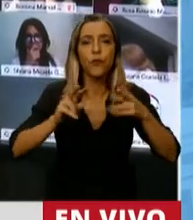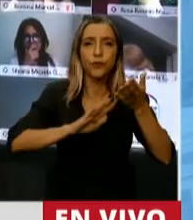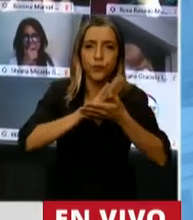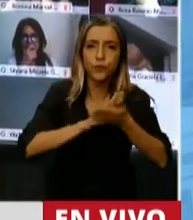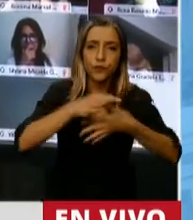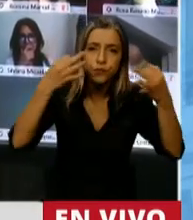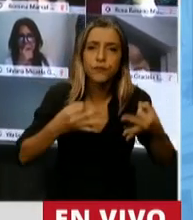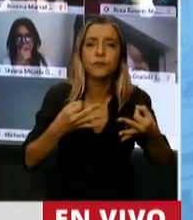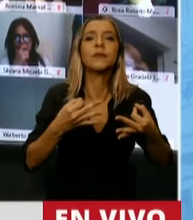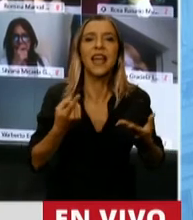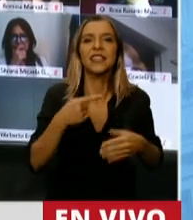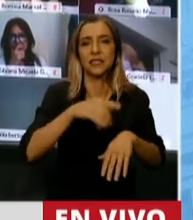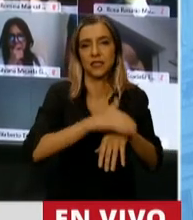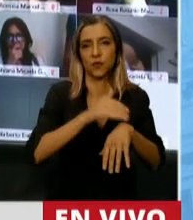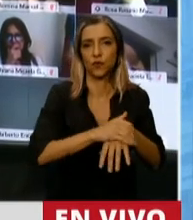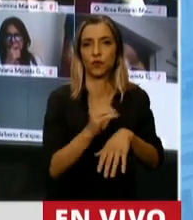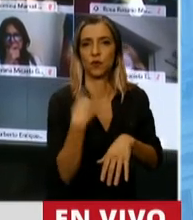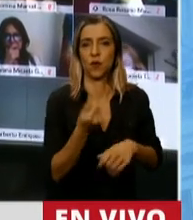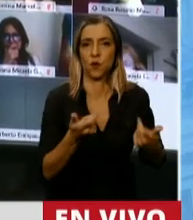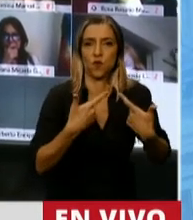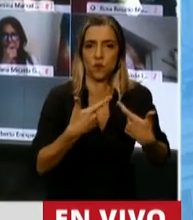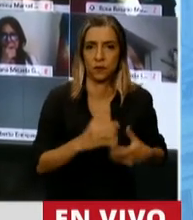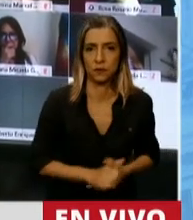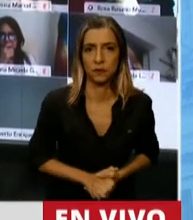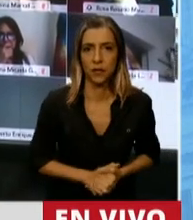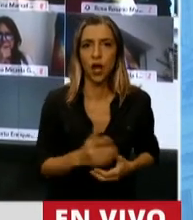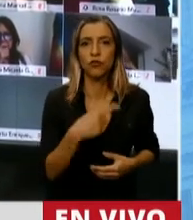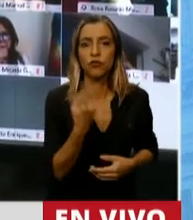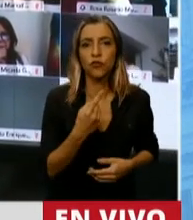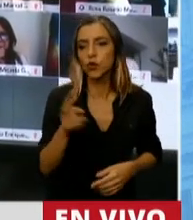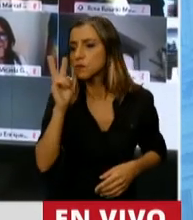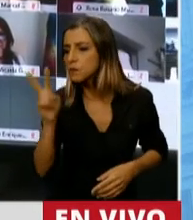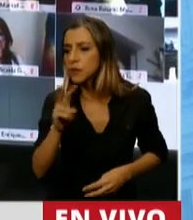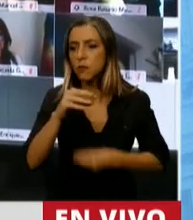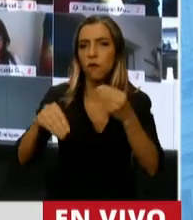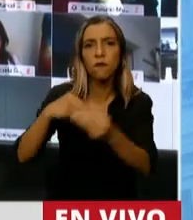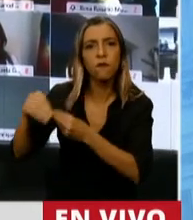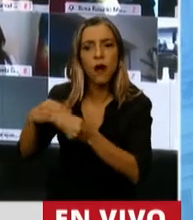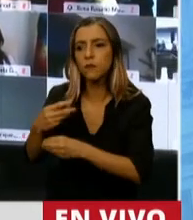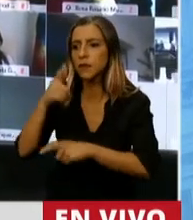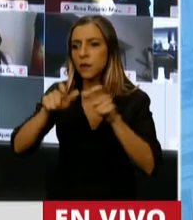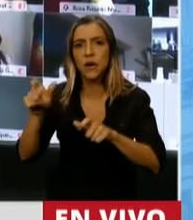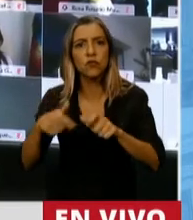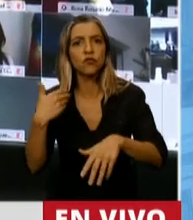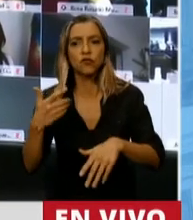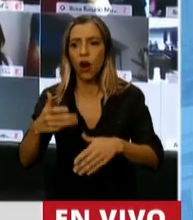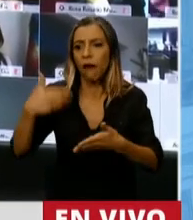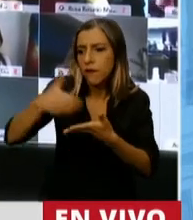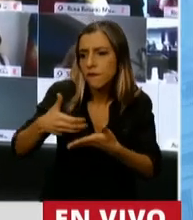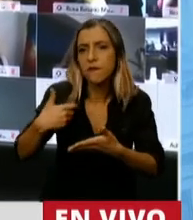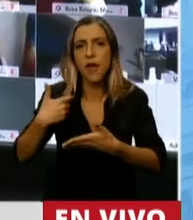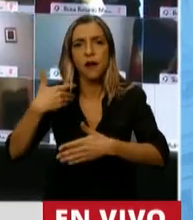política. Esa es nuestra deuda mirando a nuestra familia, mirando a los emprendedores, mirando a las